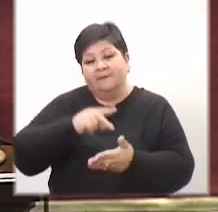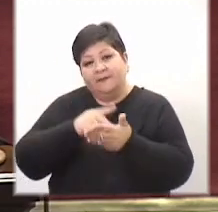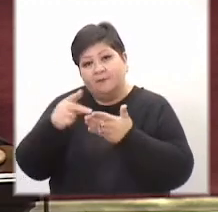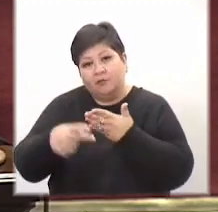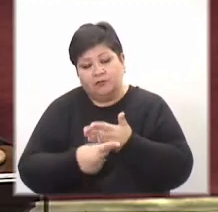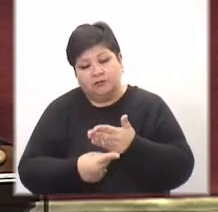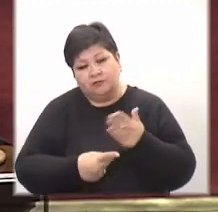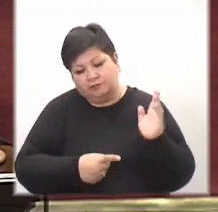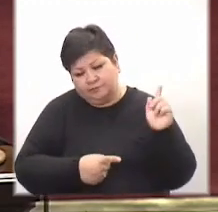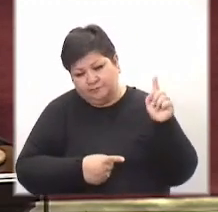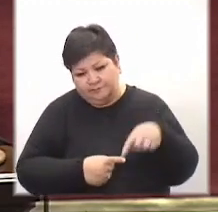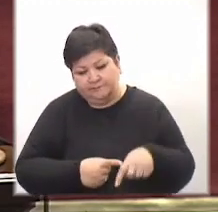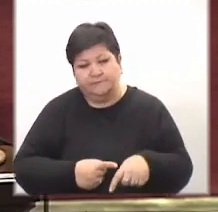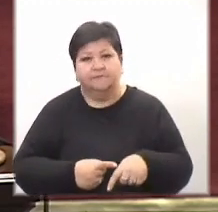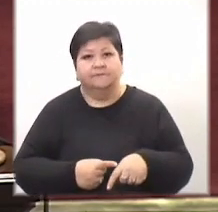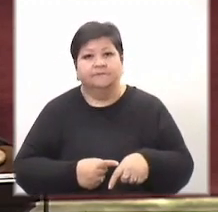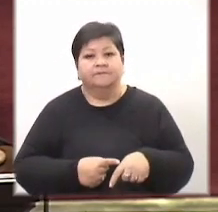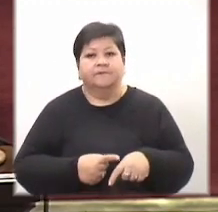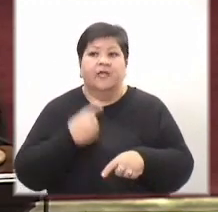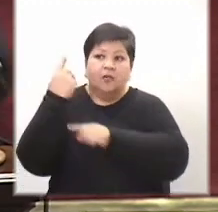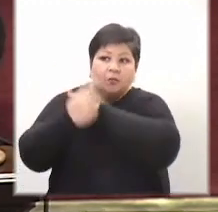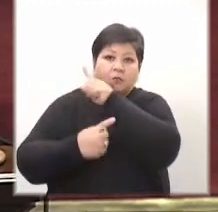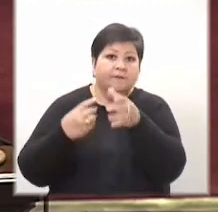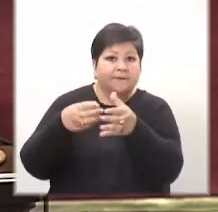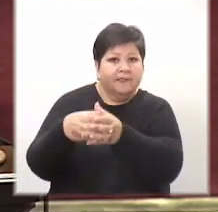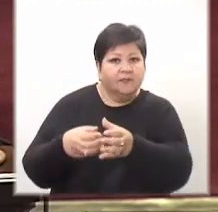trabajó políticamente por algunos partidos políticos,